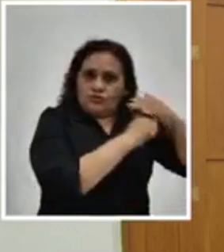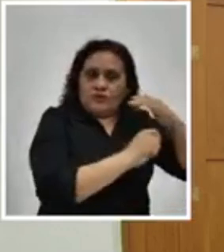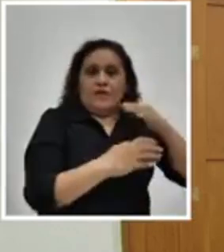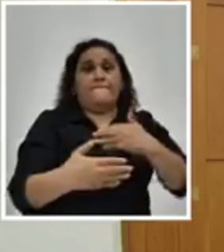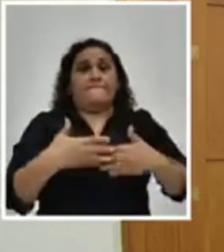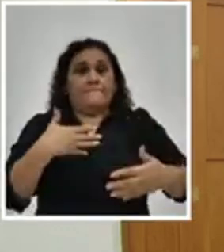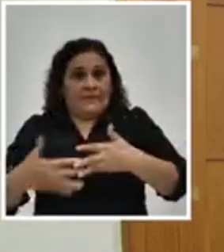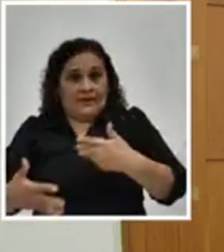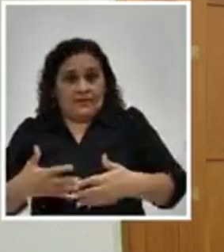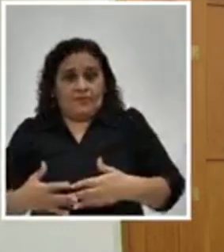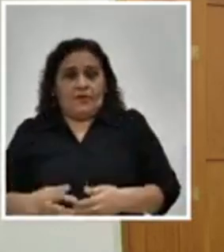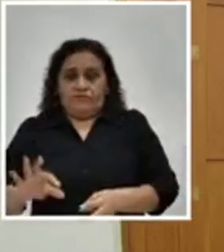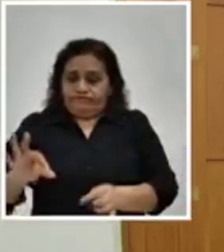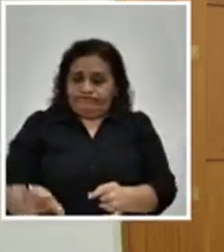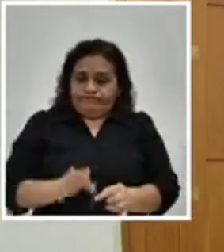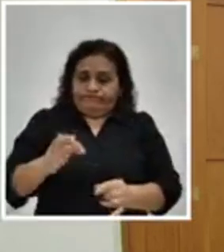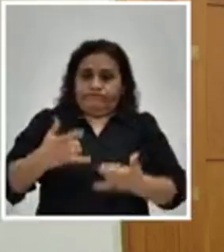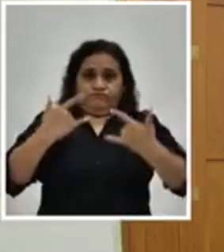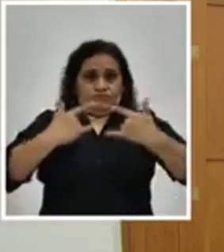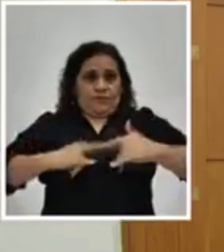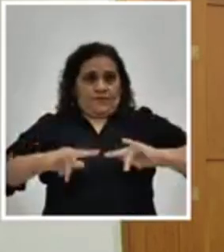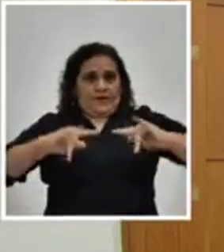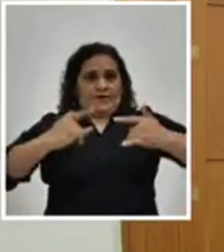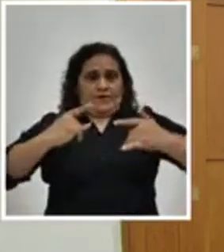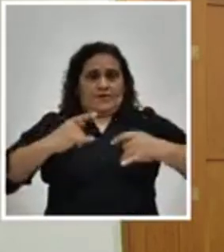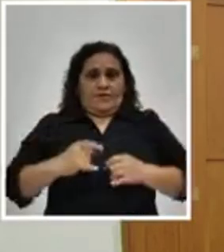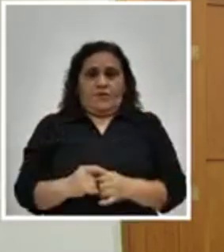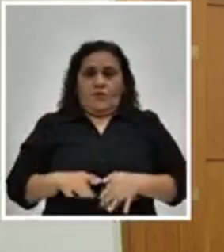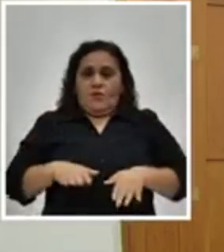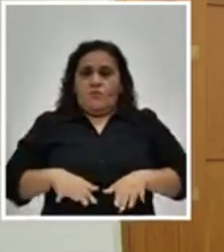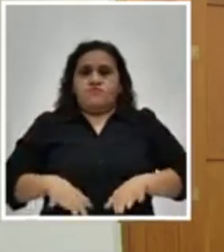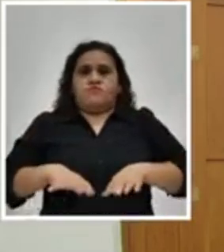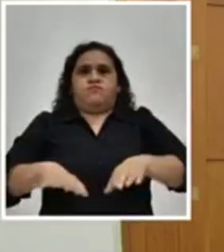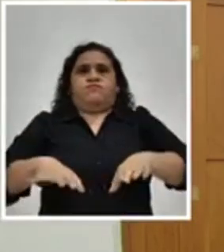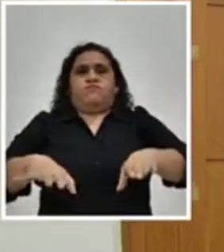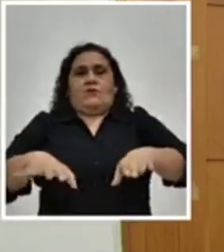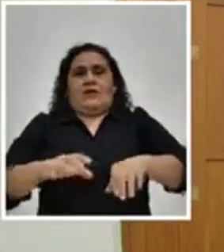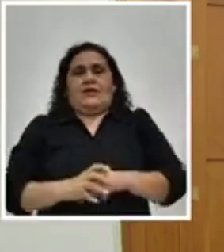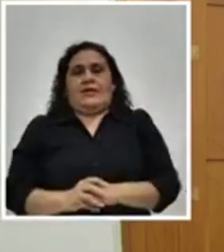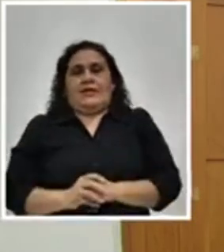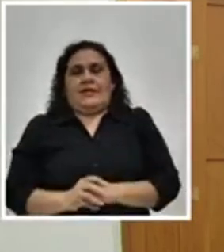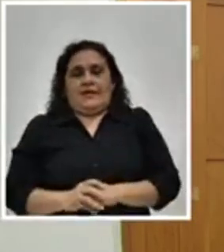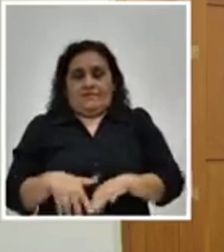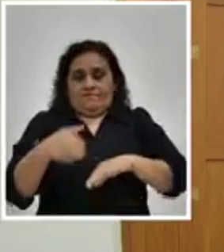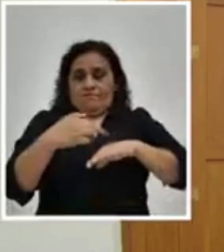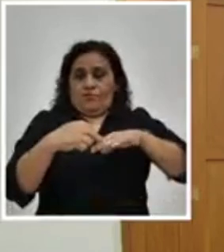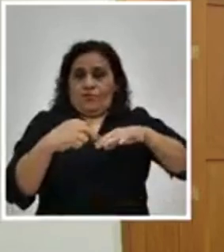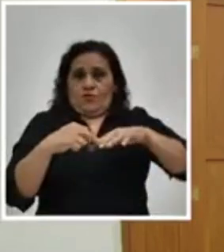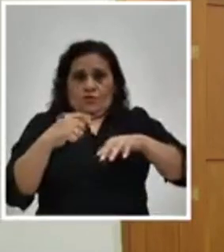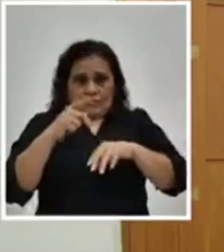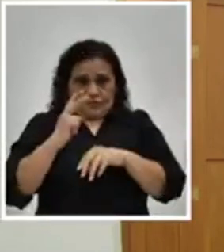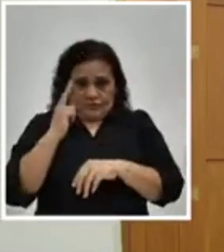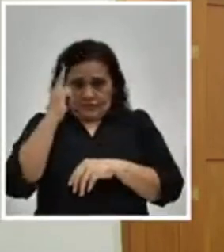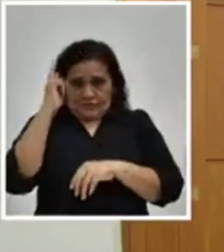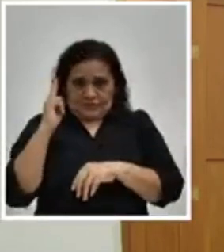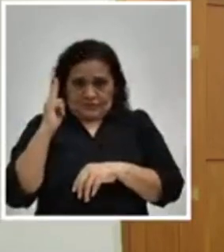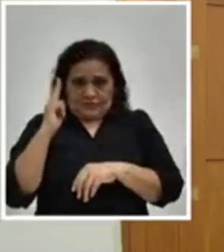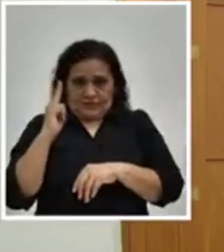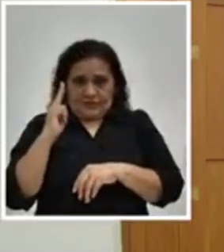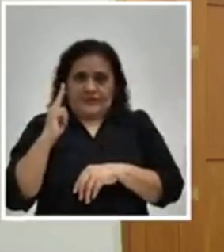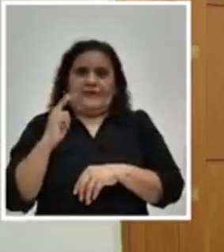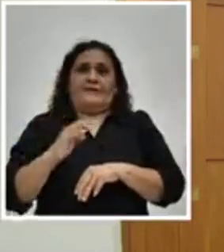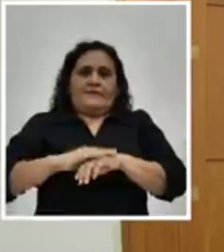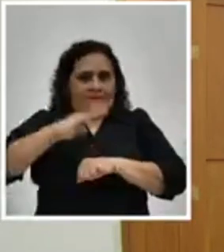manualidades, urdido de hamaca, corte y confección, cultoras de belleza, entre otros que se